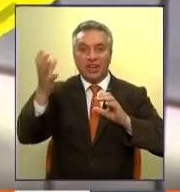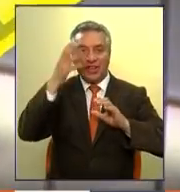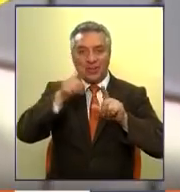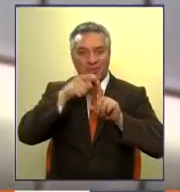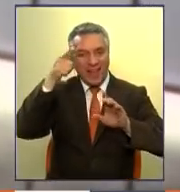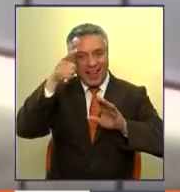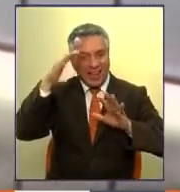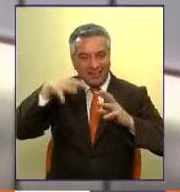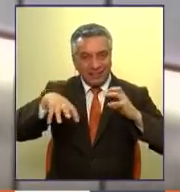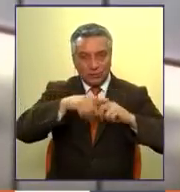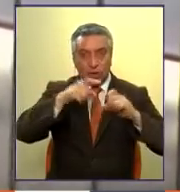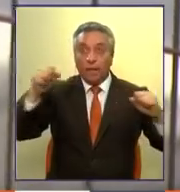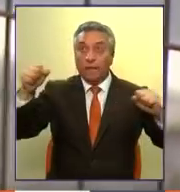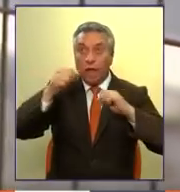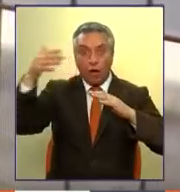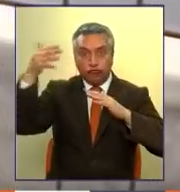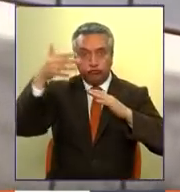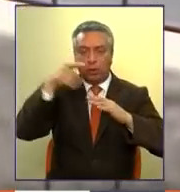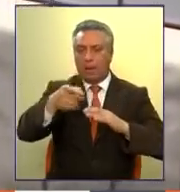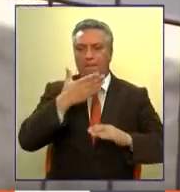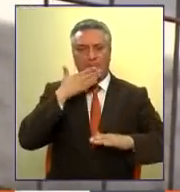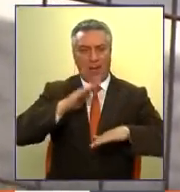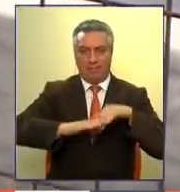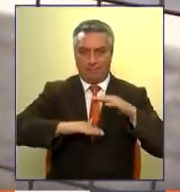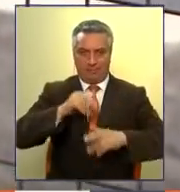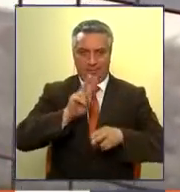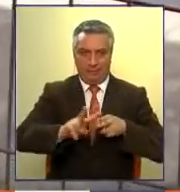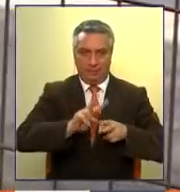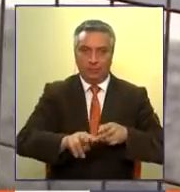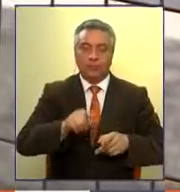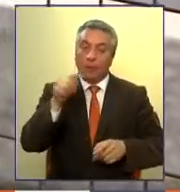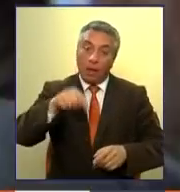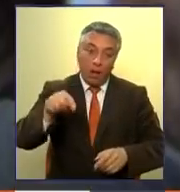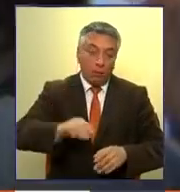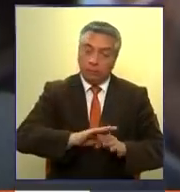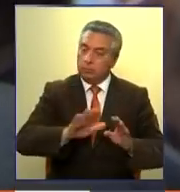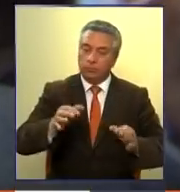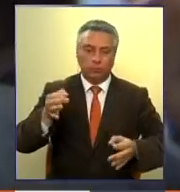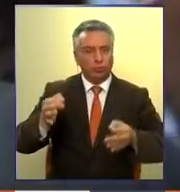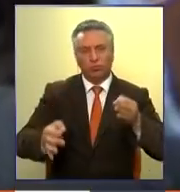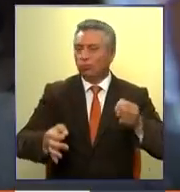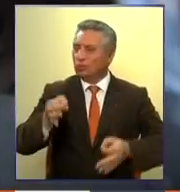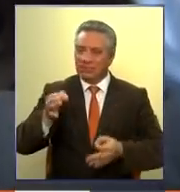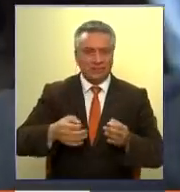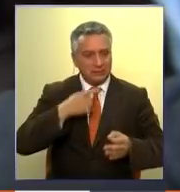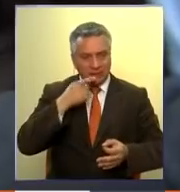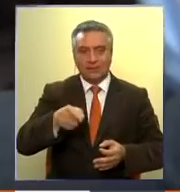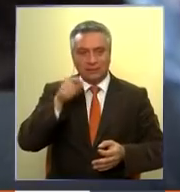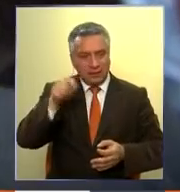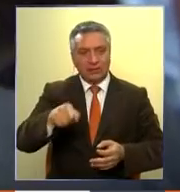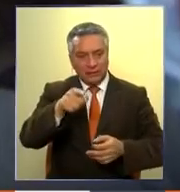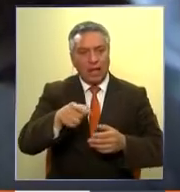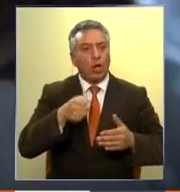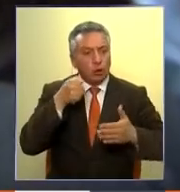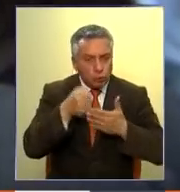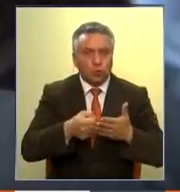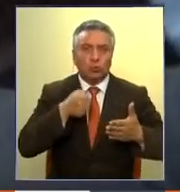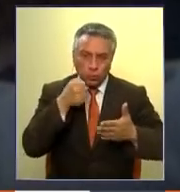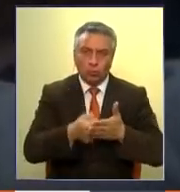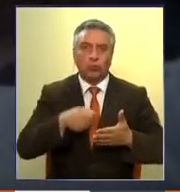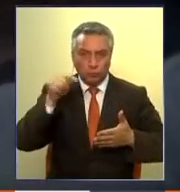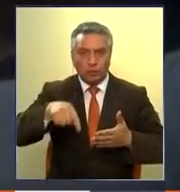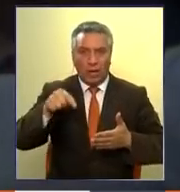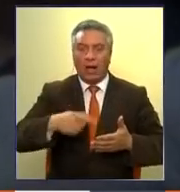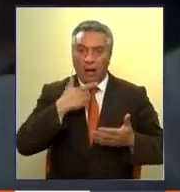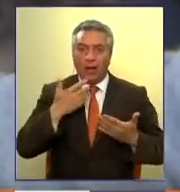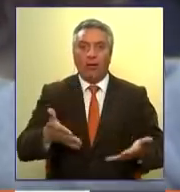solamente de la justicia justicia joven él luchaba tanto por esta causa y